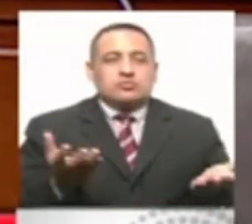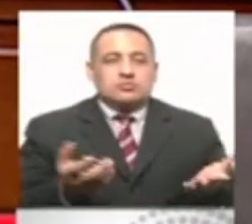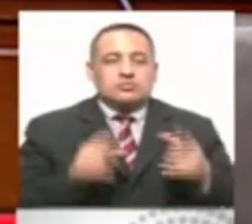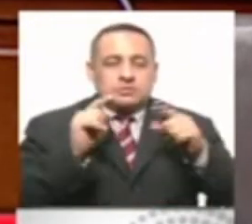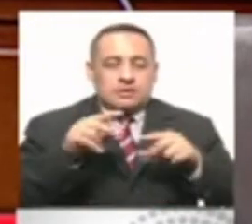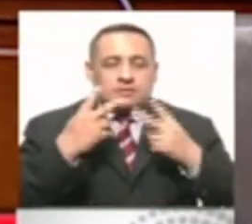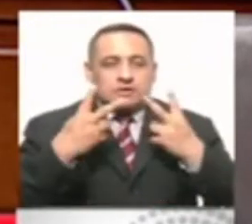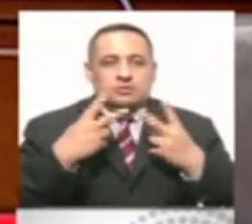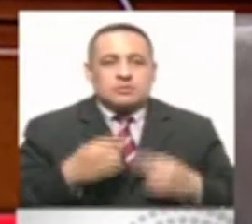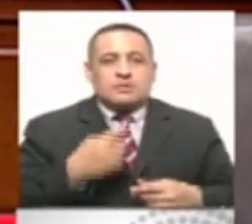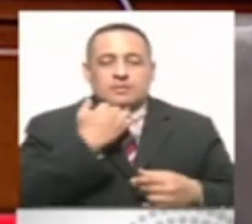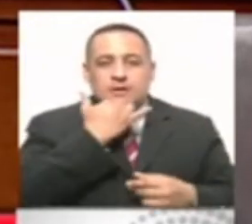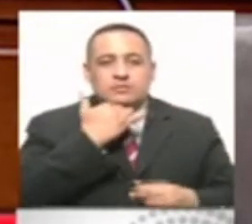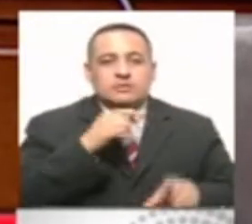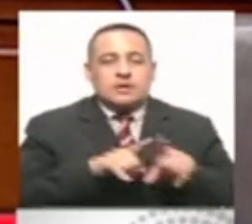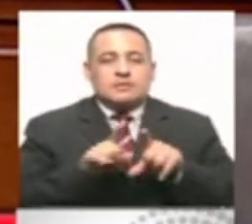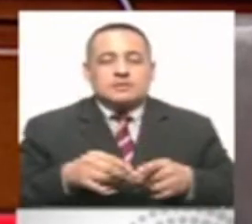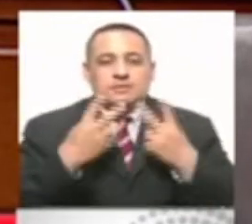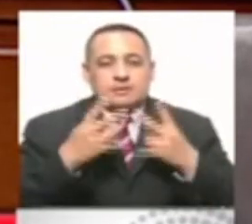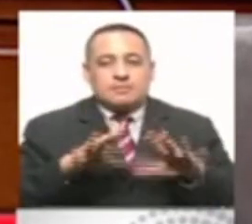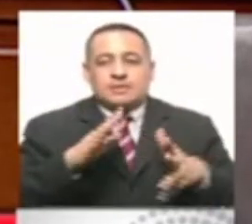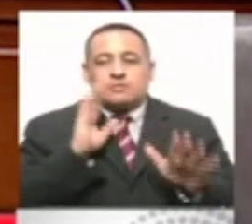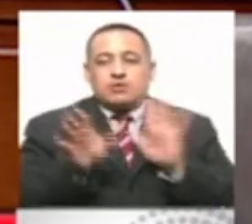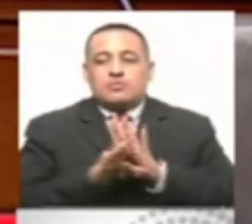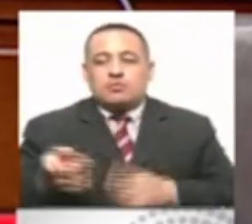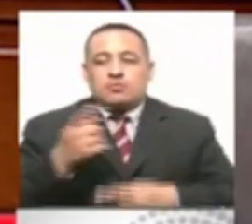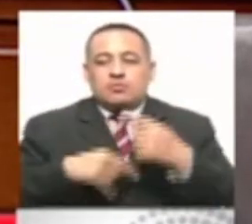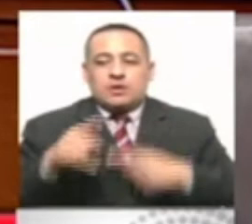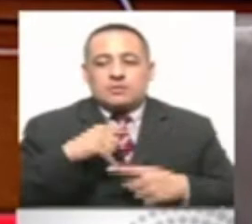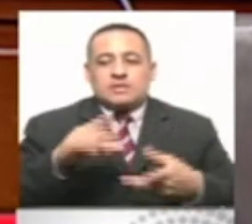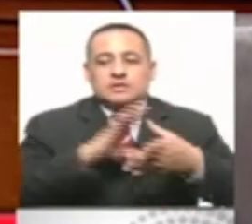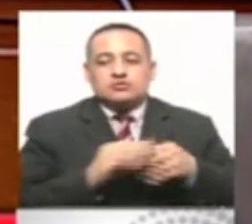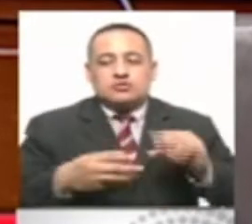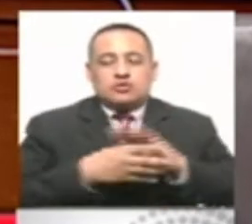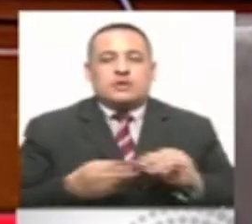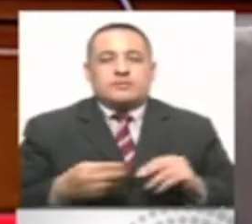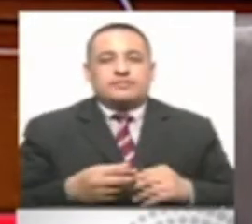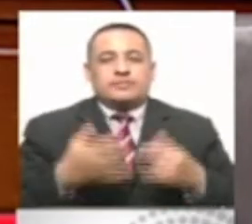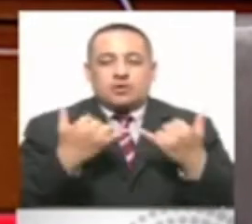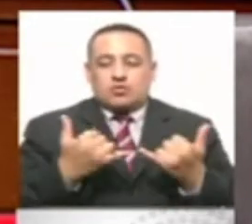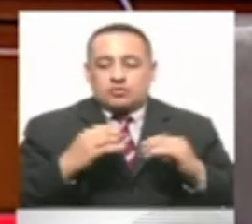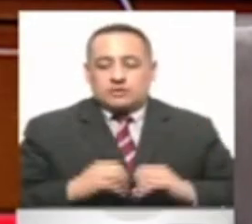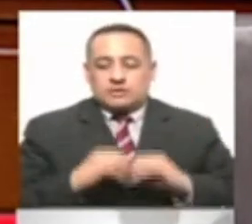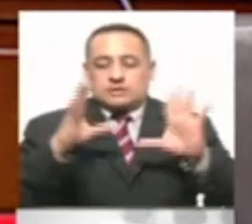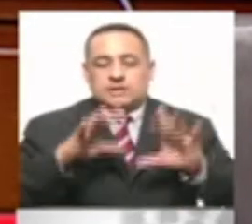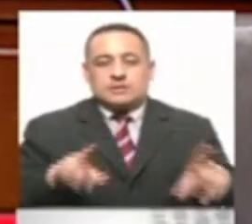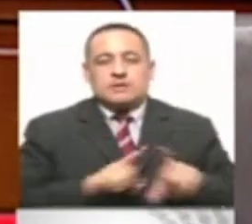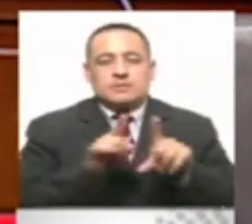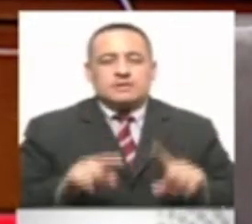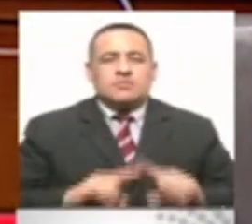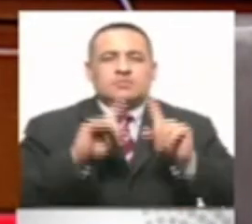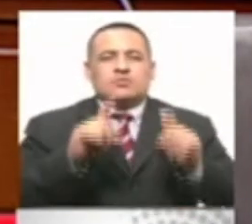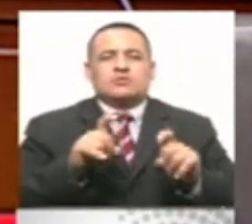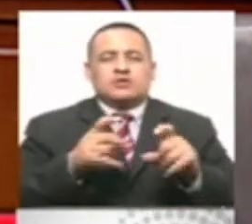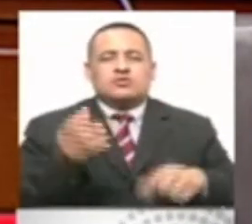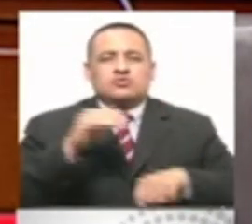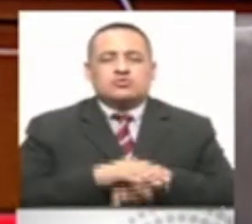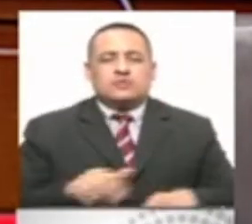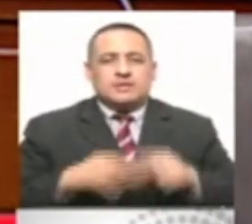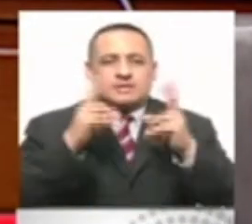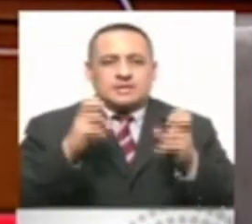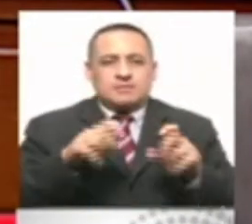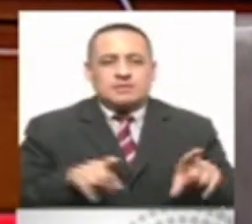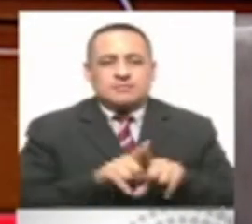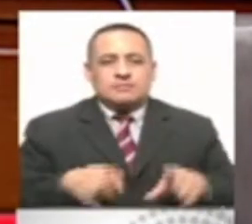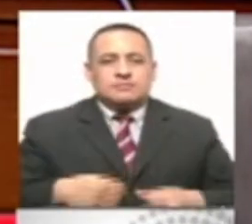pasado y pareciera que queremos repetir la historia. Hoy día estamos cuestionando sobre antecedentes,